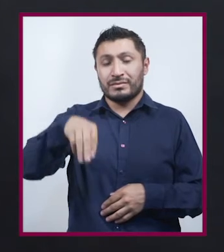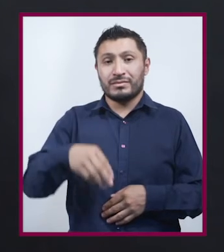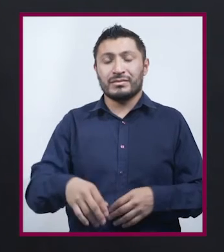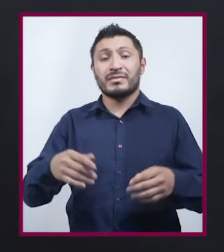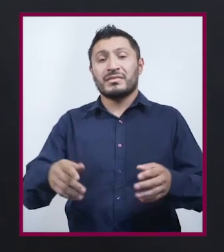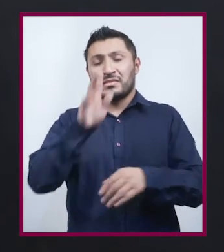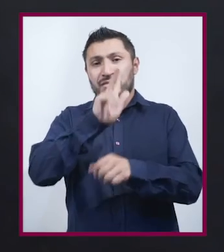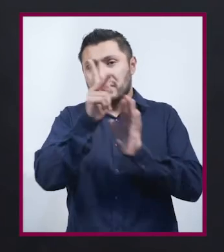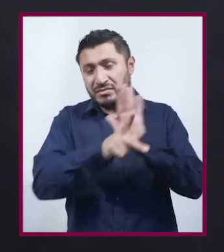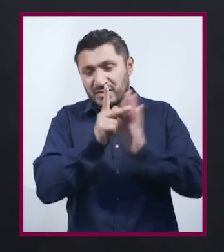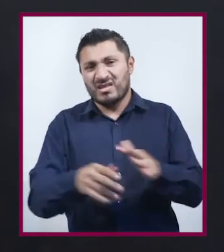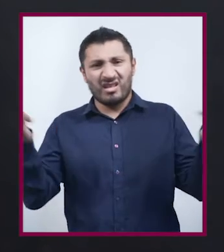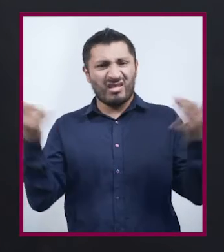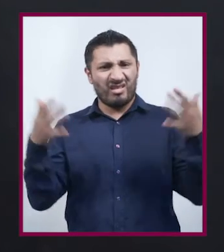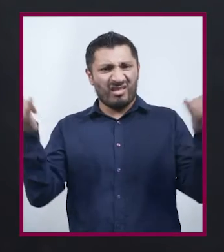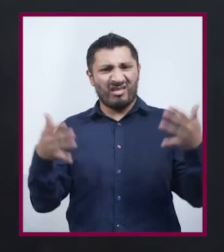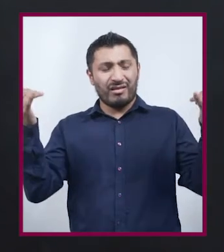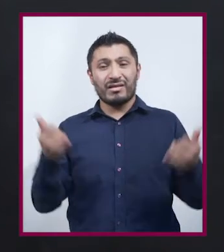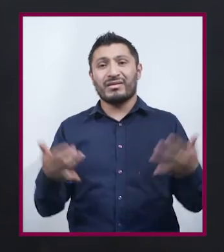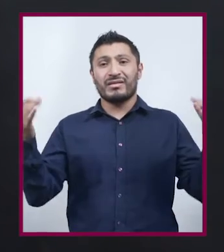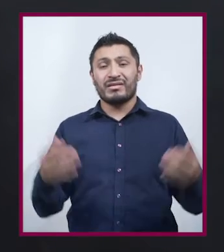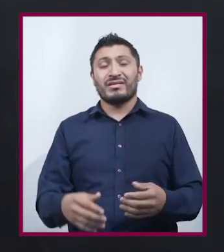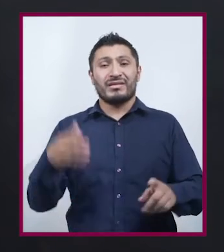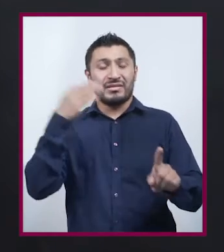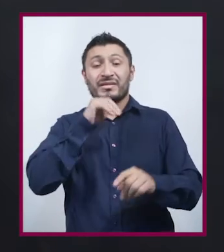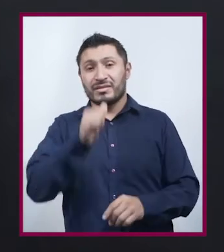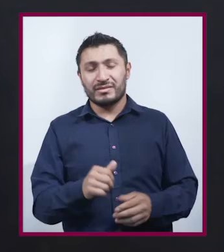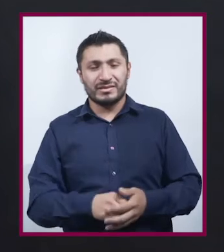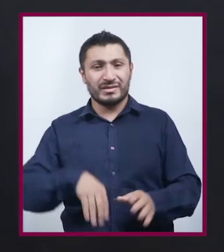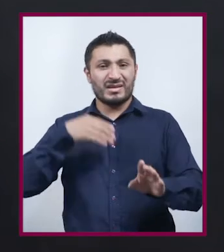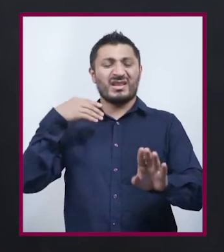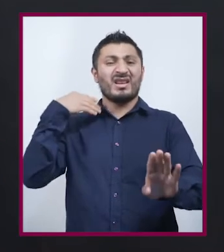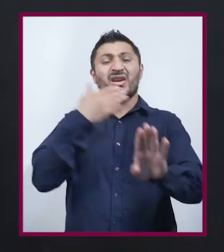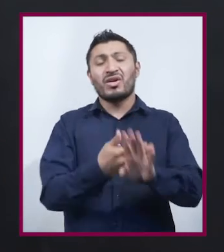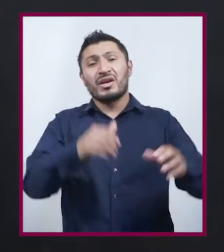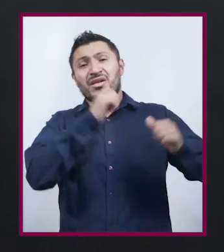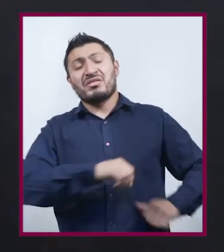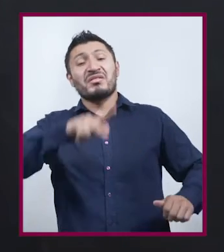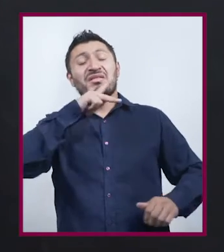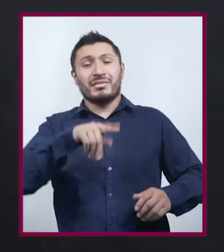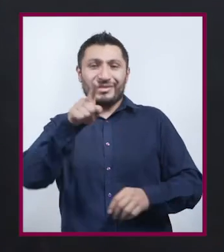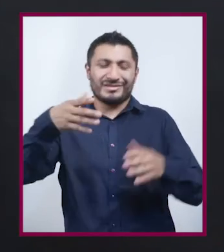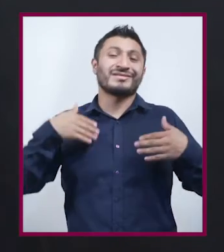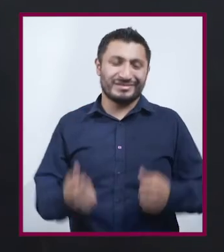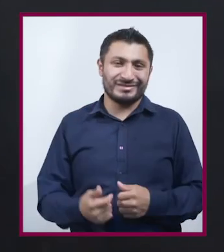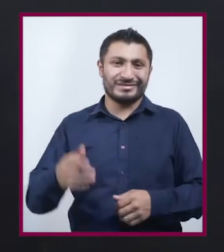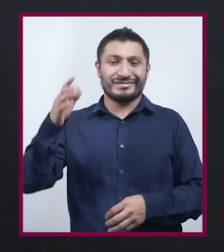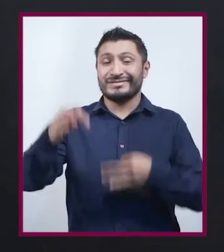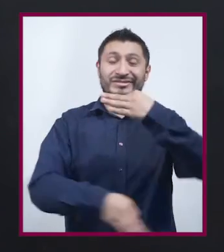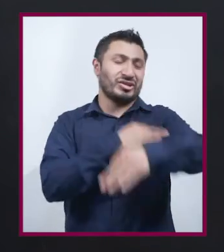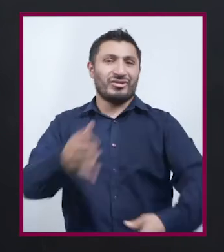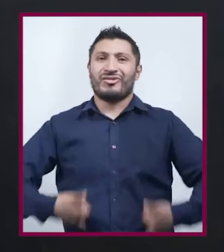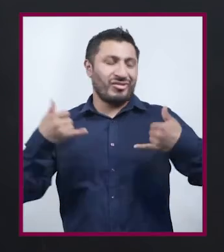sin causa a un adolescente que se confrontaba con la autoridad de sus padres. Como comprenderás, inmediatamente todos